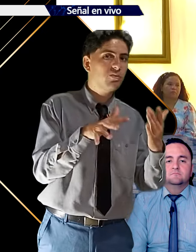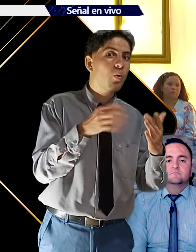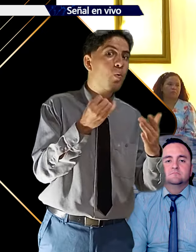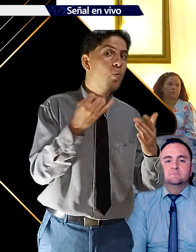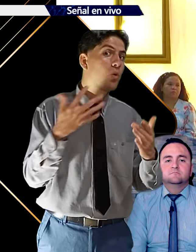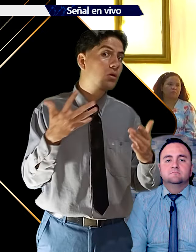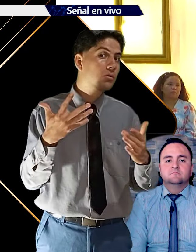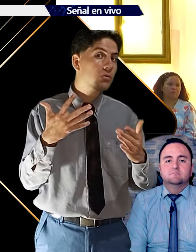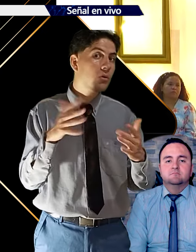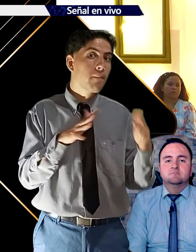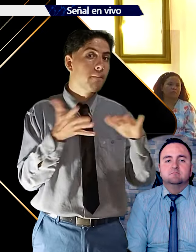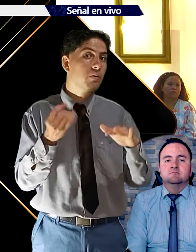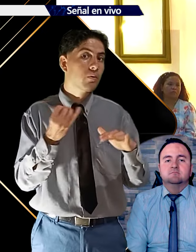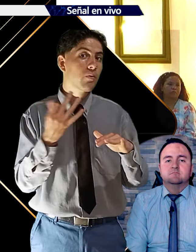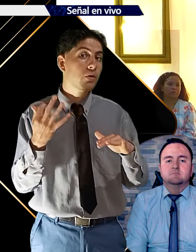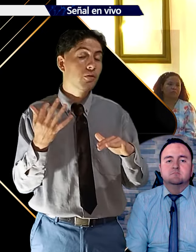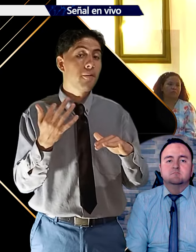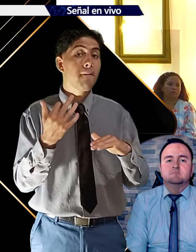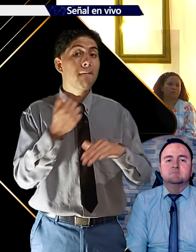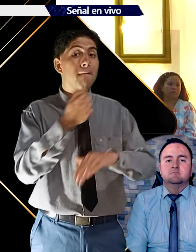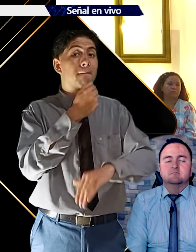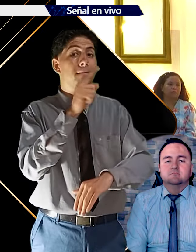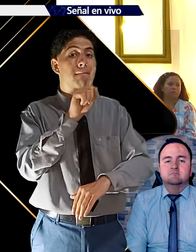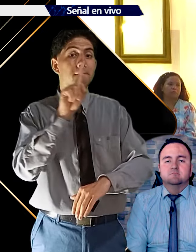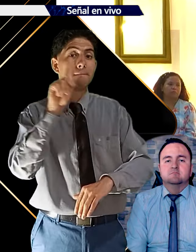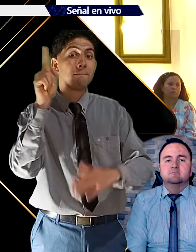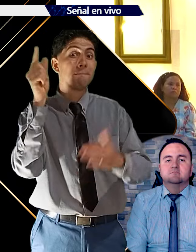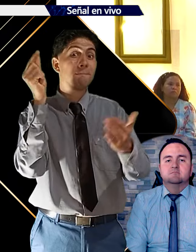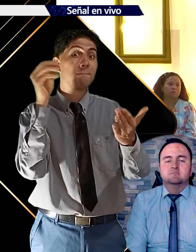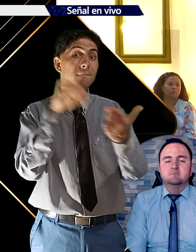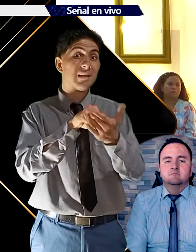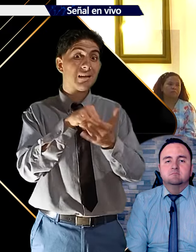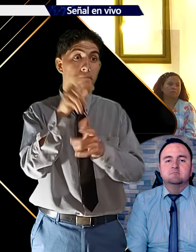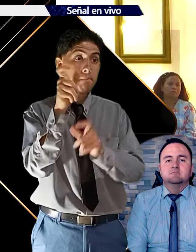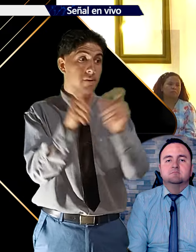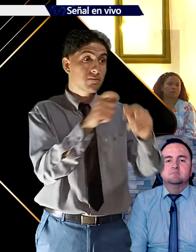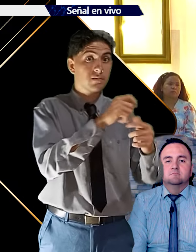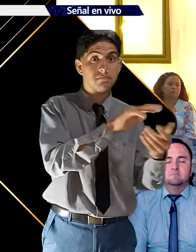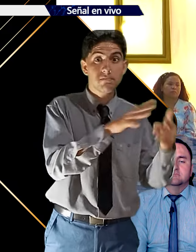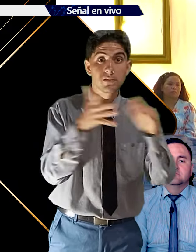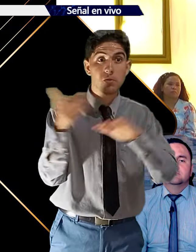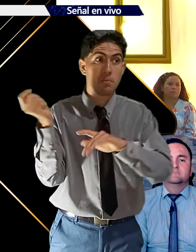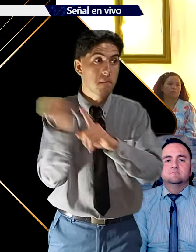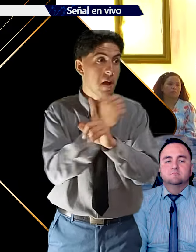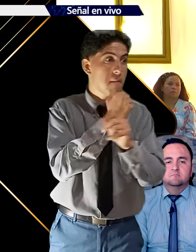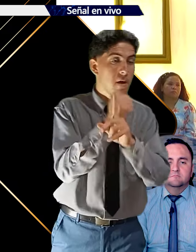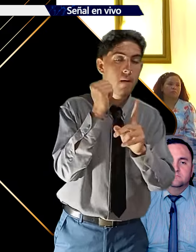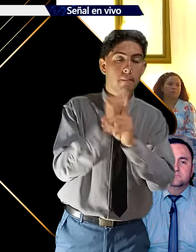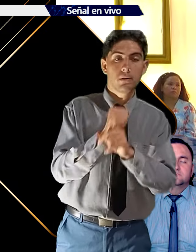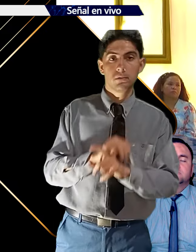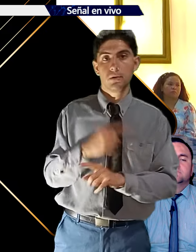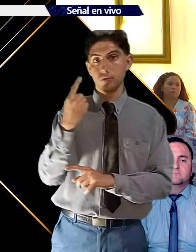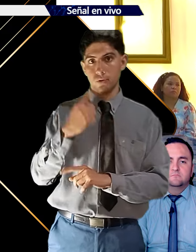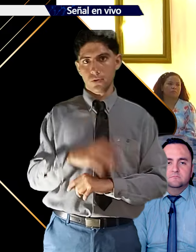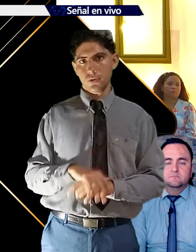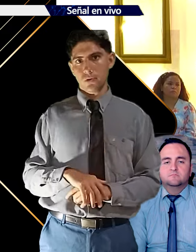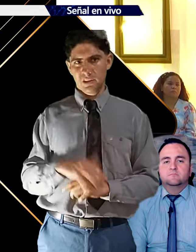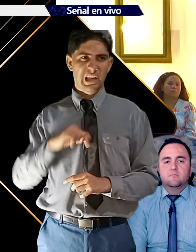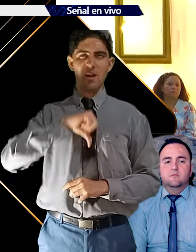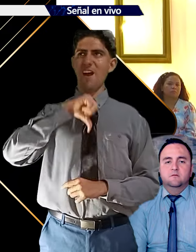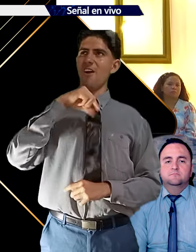los, creo, 4 capítulos que solamente se hablan de la vida de Sansón, pero fue una vida revoltosa, fue una